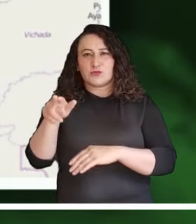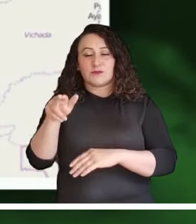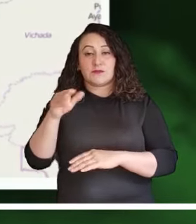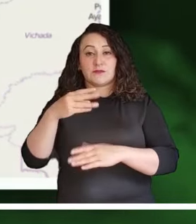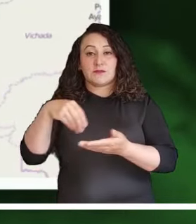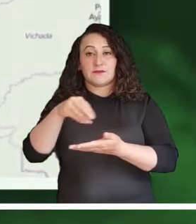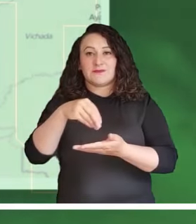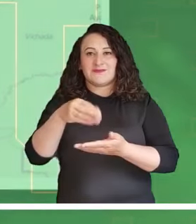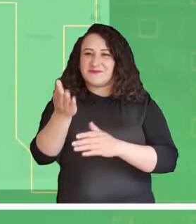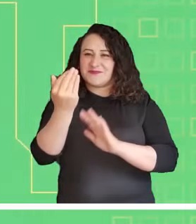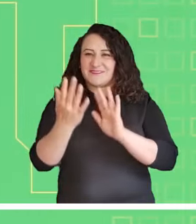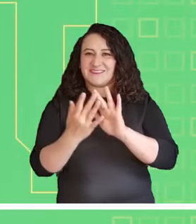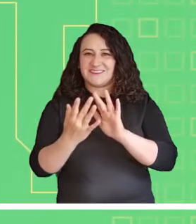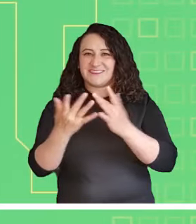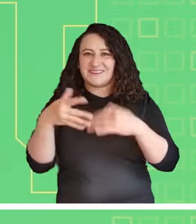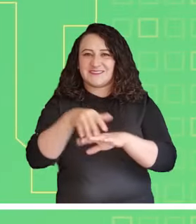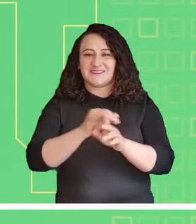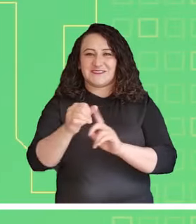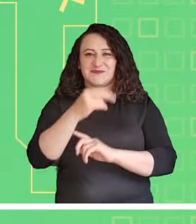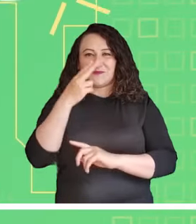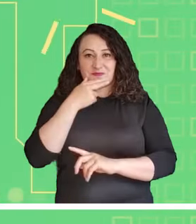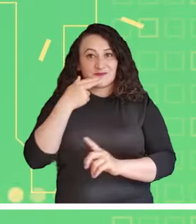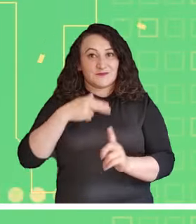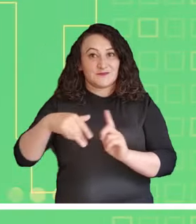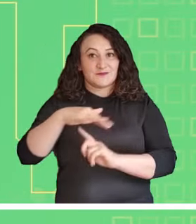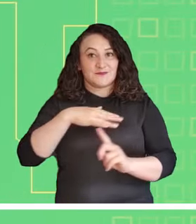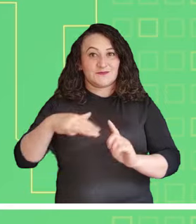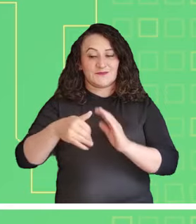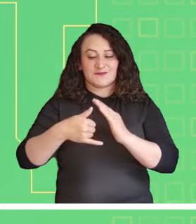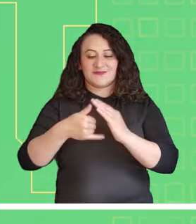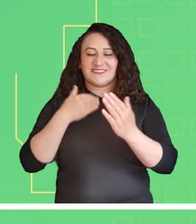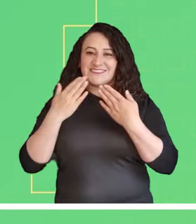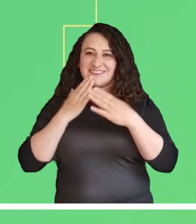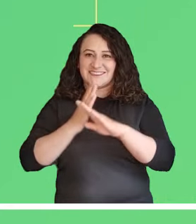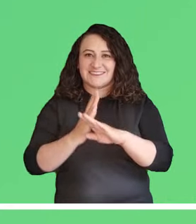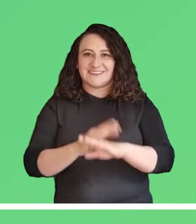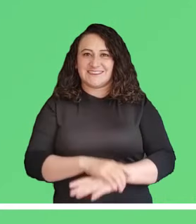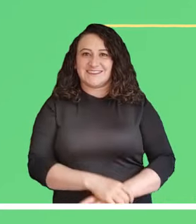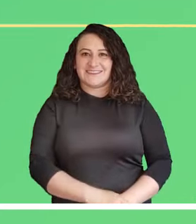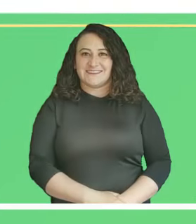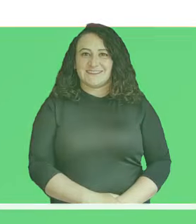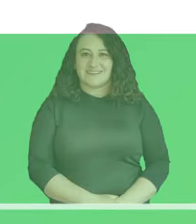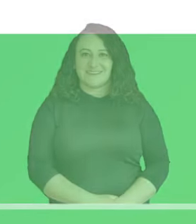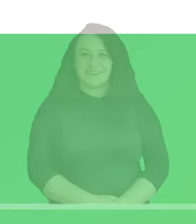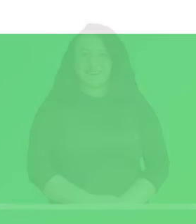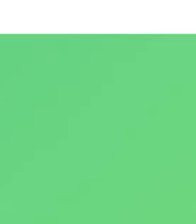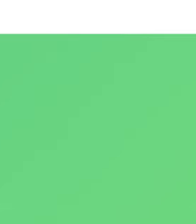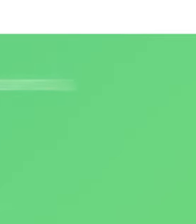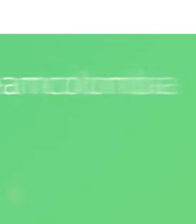en Sucre y Atlántico. Síguenos en nuestras redes sociales. Nuestro